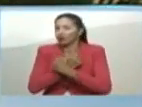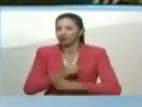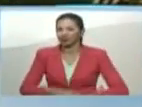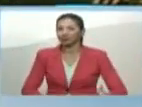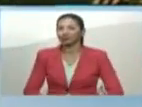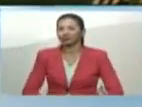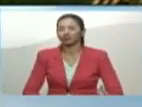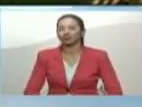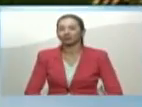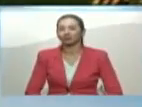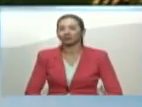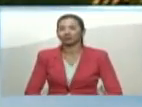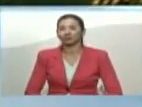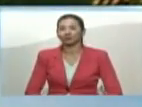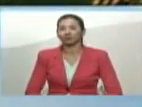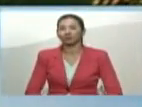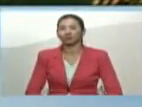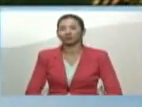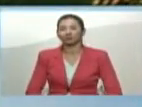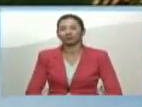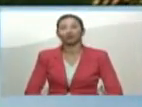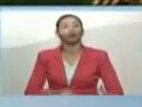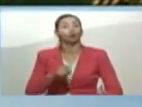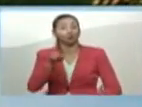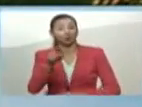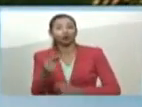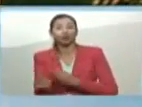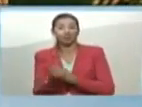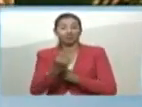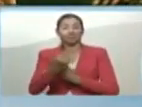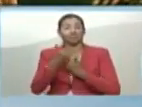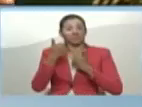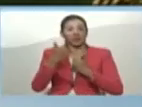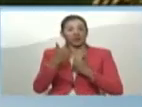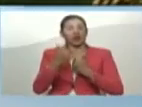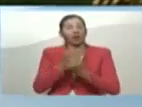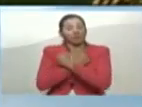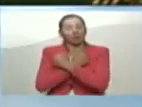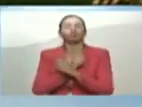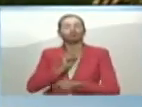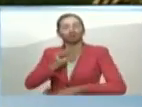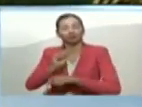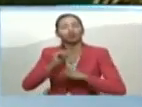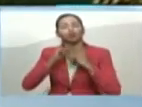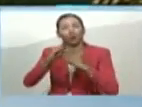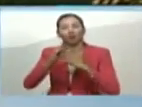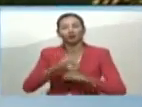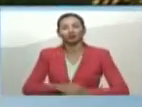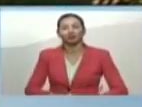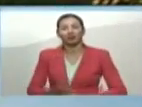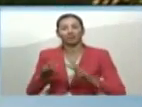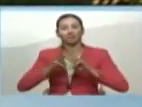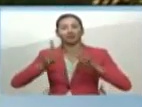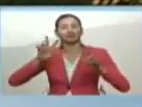con amor. Les deseo lo mismo que me desean por estos mensajes. Amor, paz,